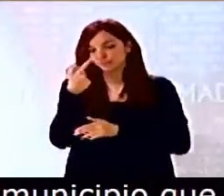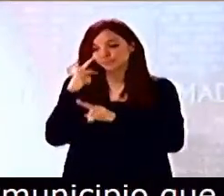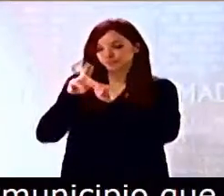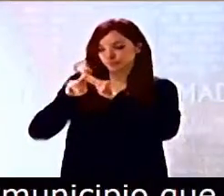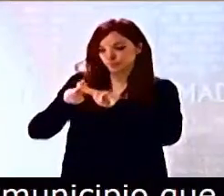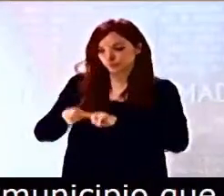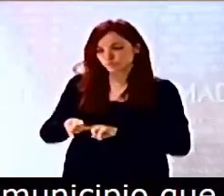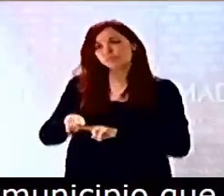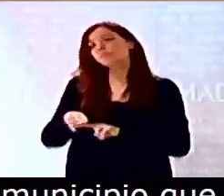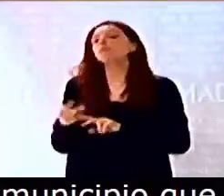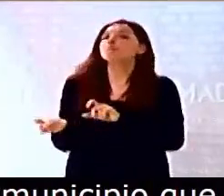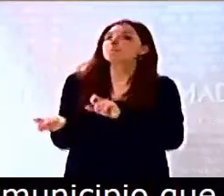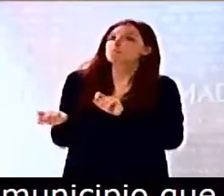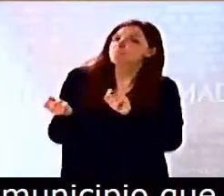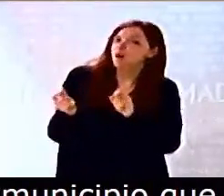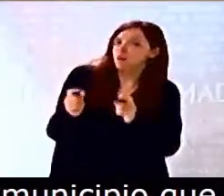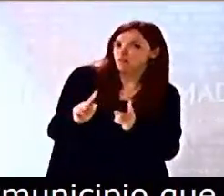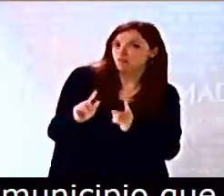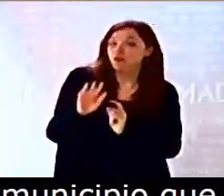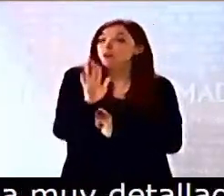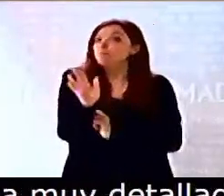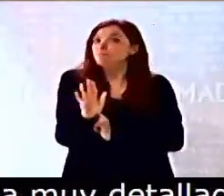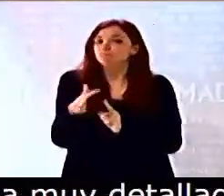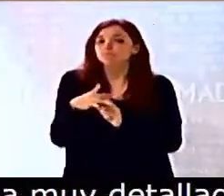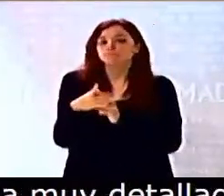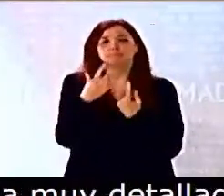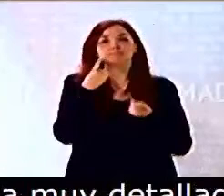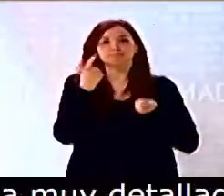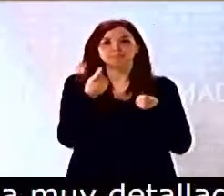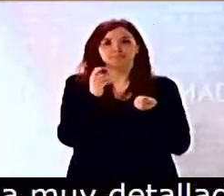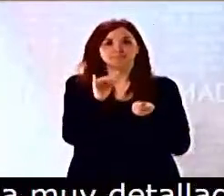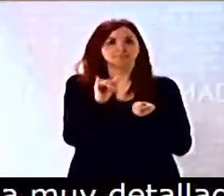Parecía una situación controlada